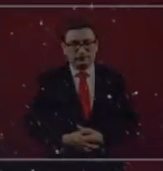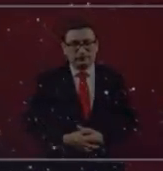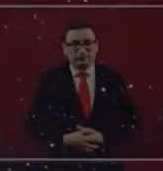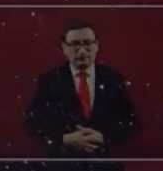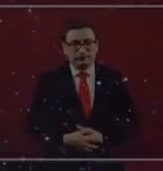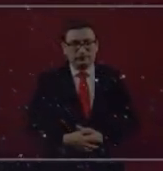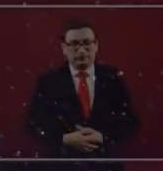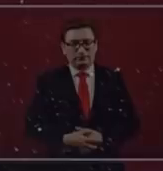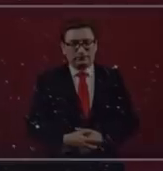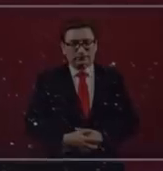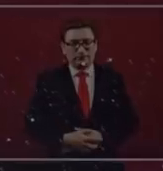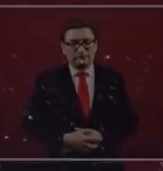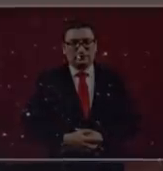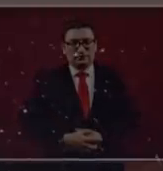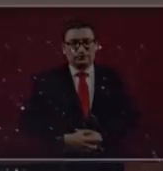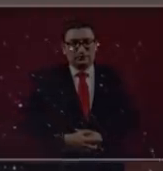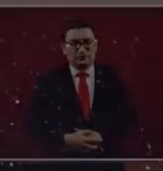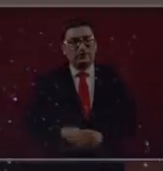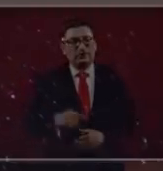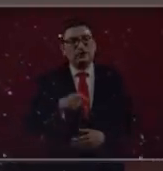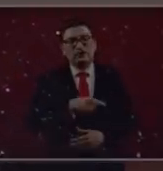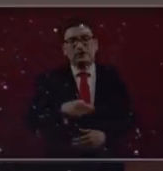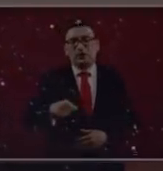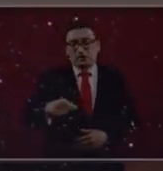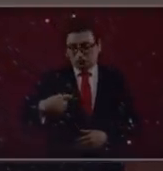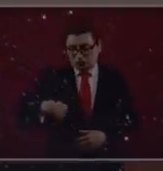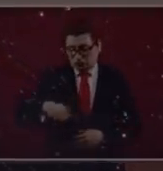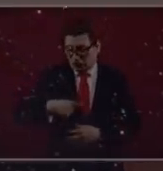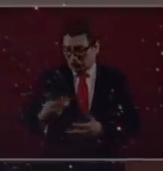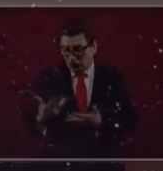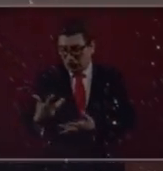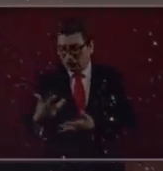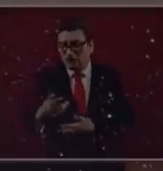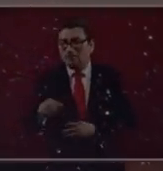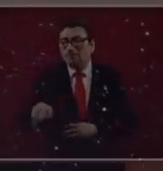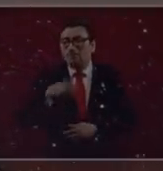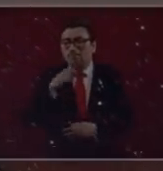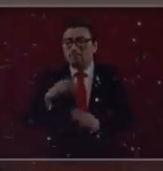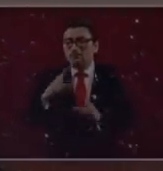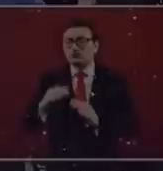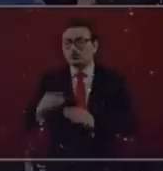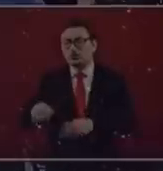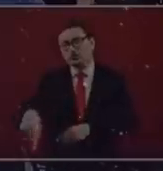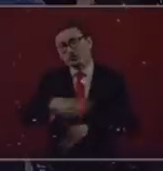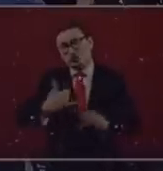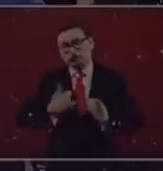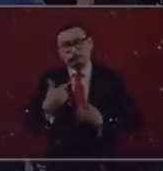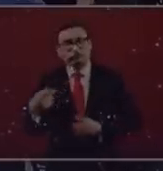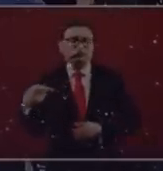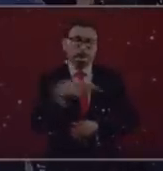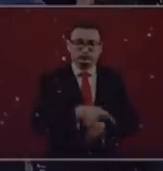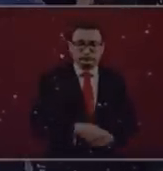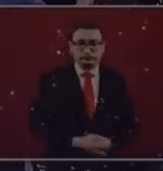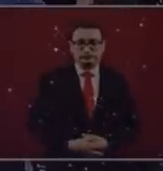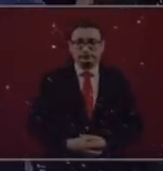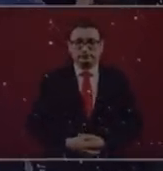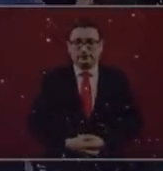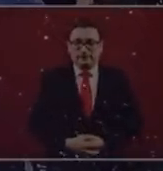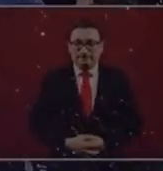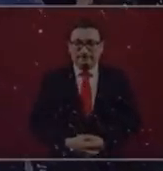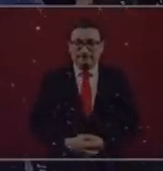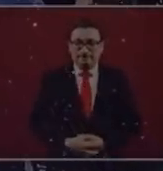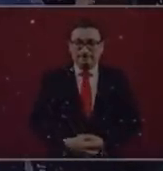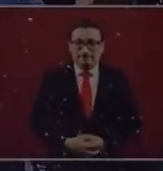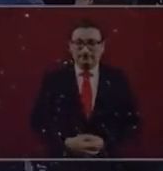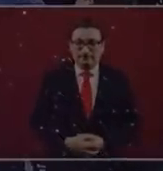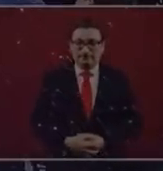tan grande que tienen una disonancia cognitiva impresionante que no les hace ver en verdad quién es el verdadero enemigo de este